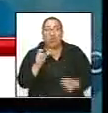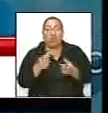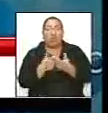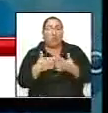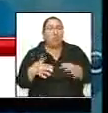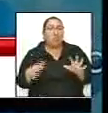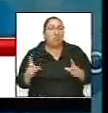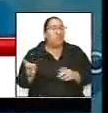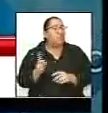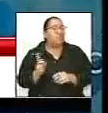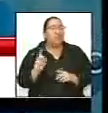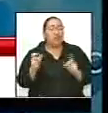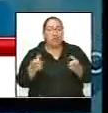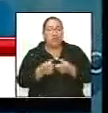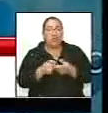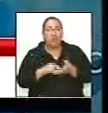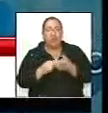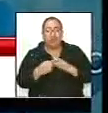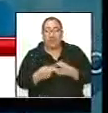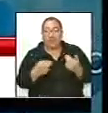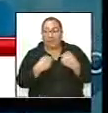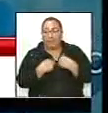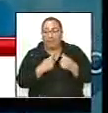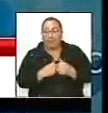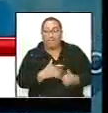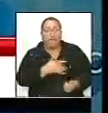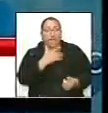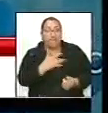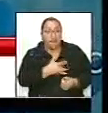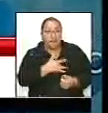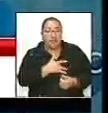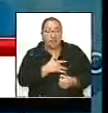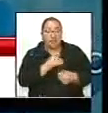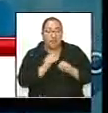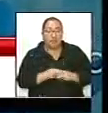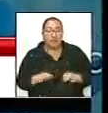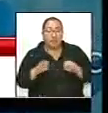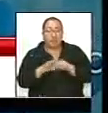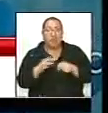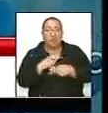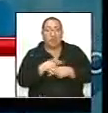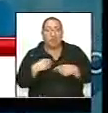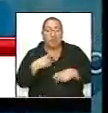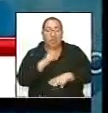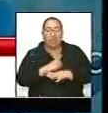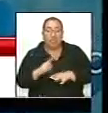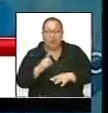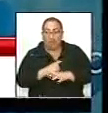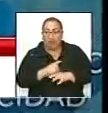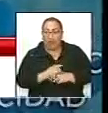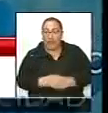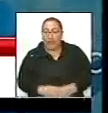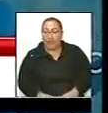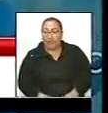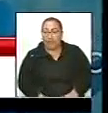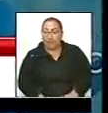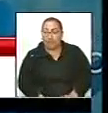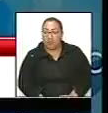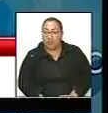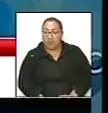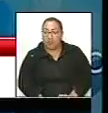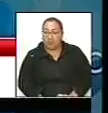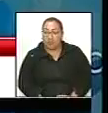una comisión que representa la sensibilidad y el sentido humano del desarrollo, es la comisión